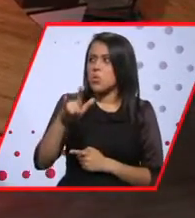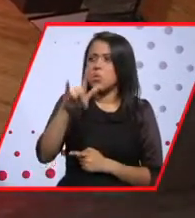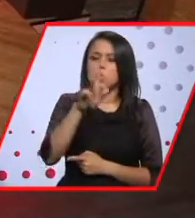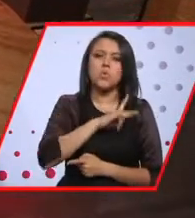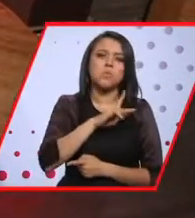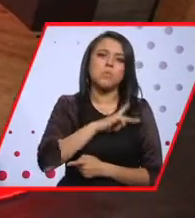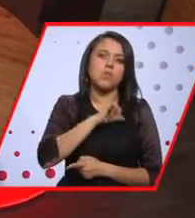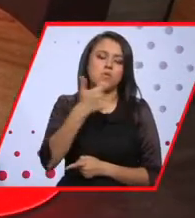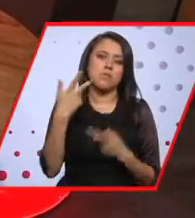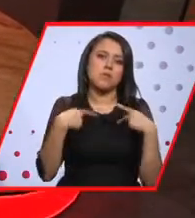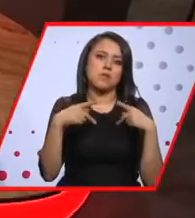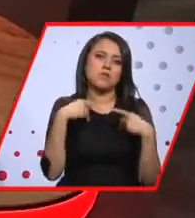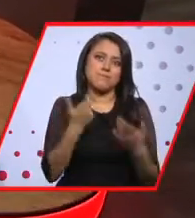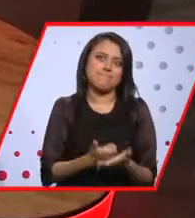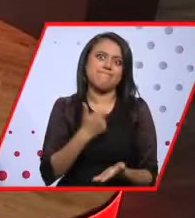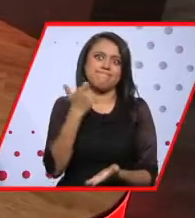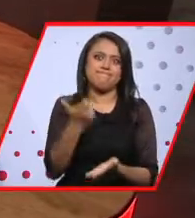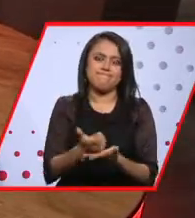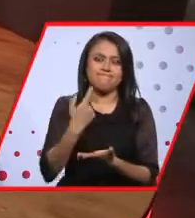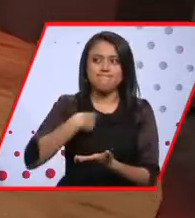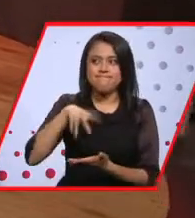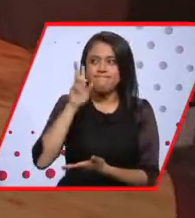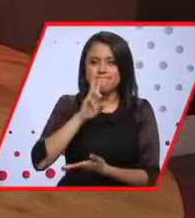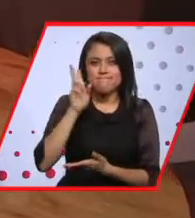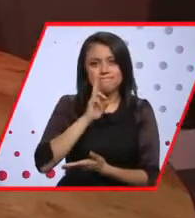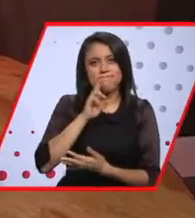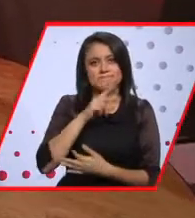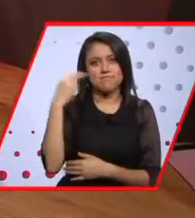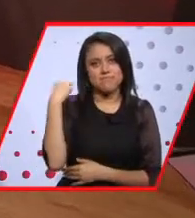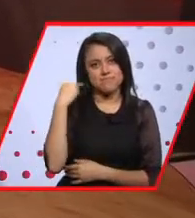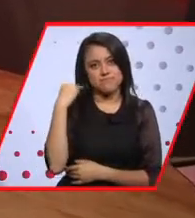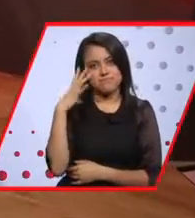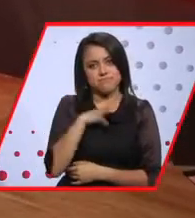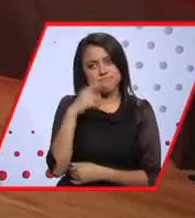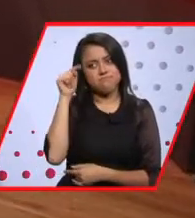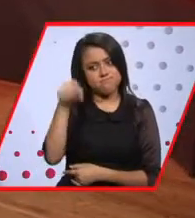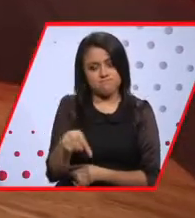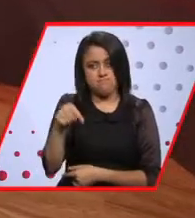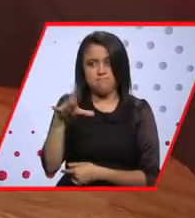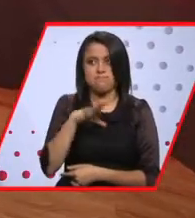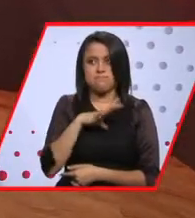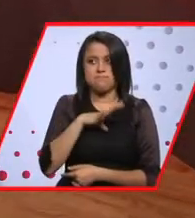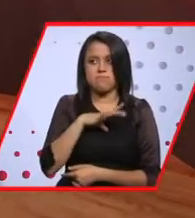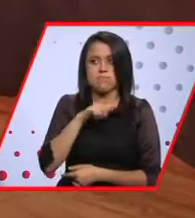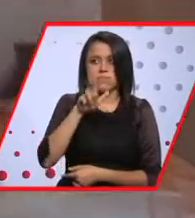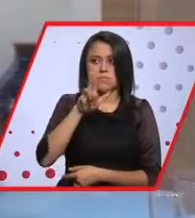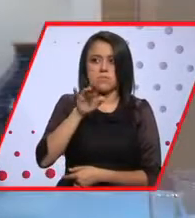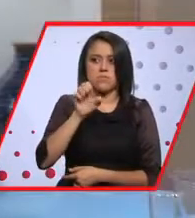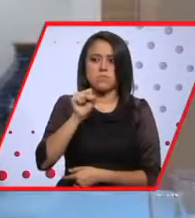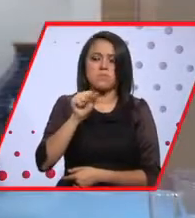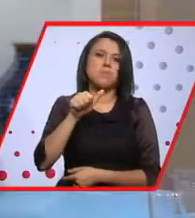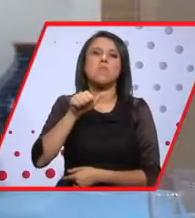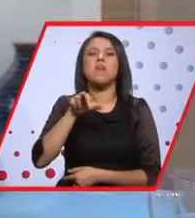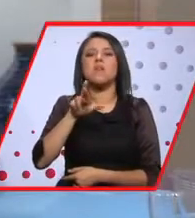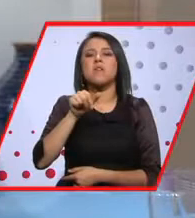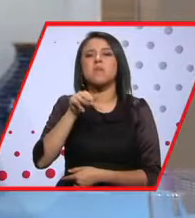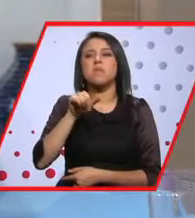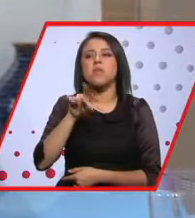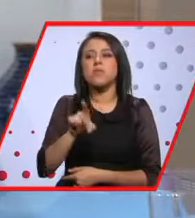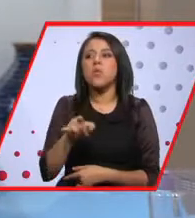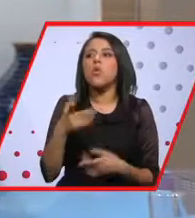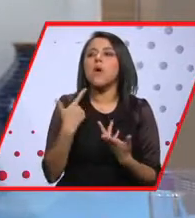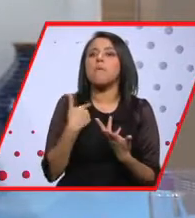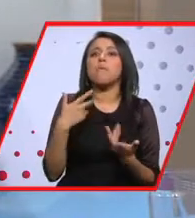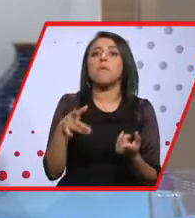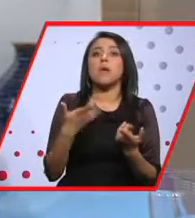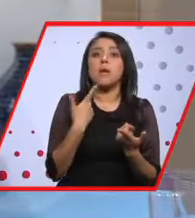pagó. Ahí está su dinero, gente de Veracruz. Ahí está su dinero. Luis Armando Lamadrid, entonces, la esposa, los